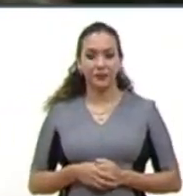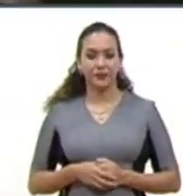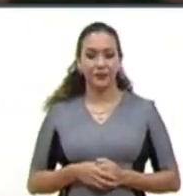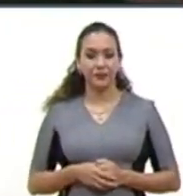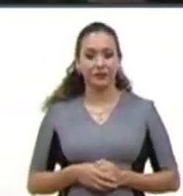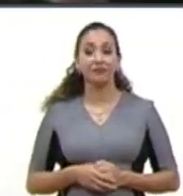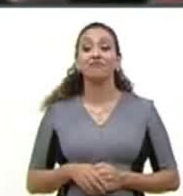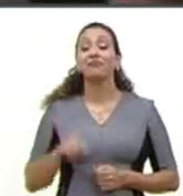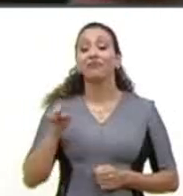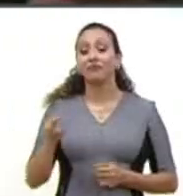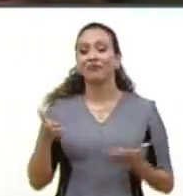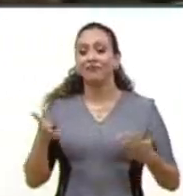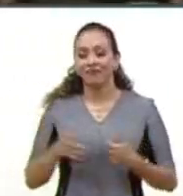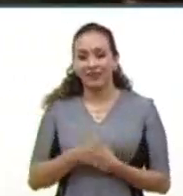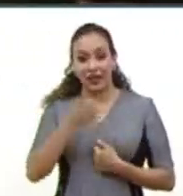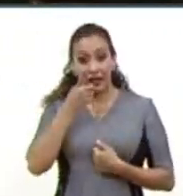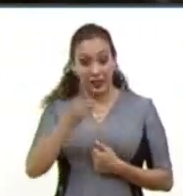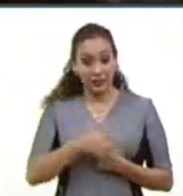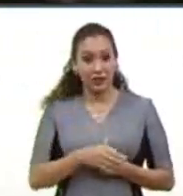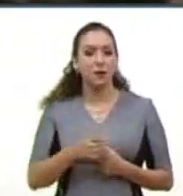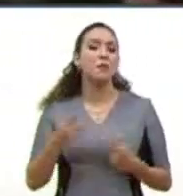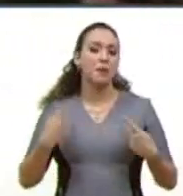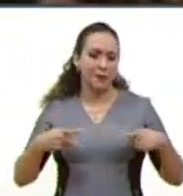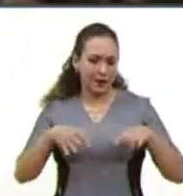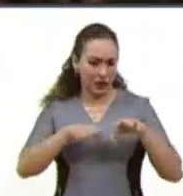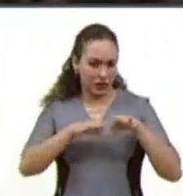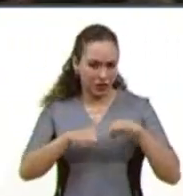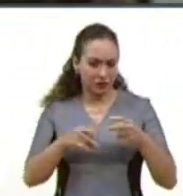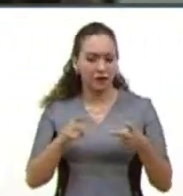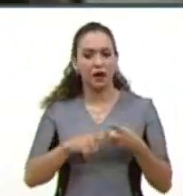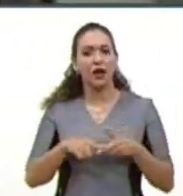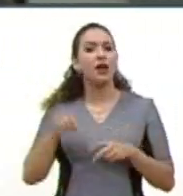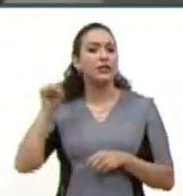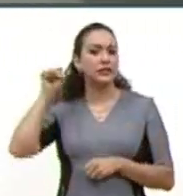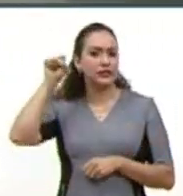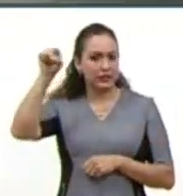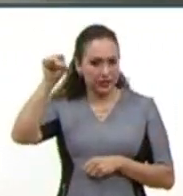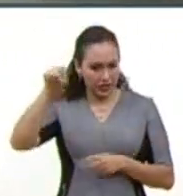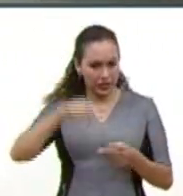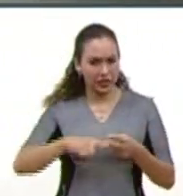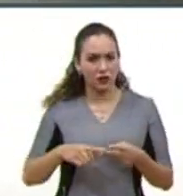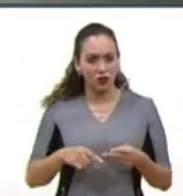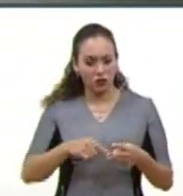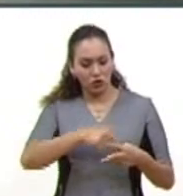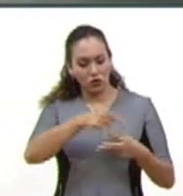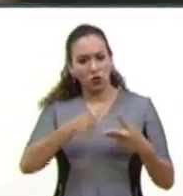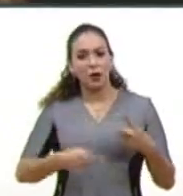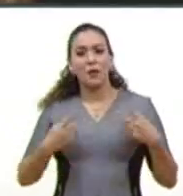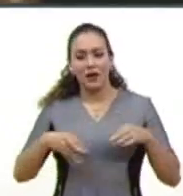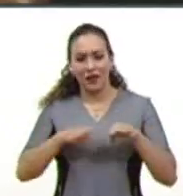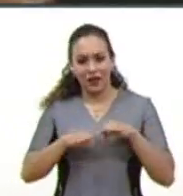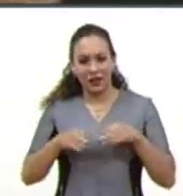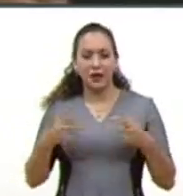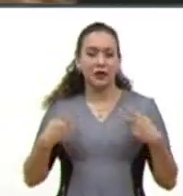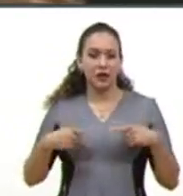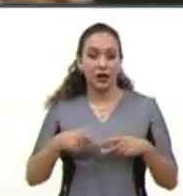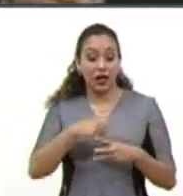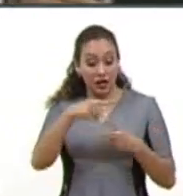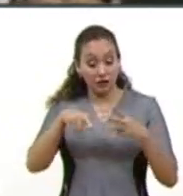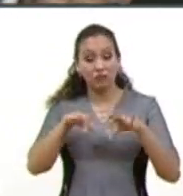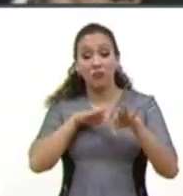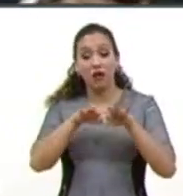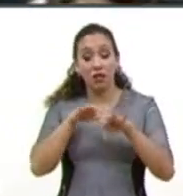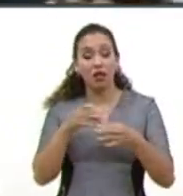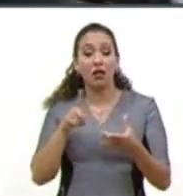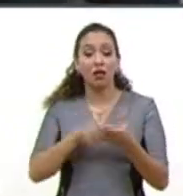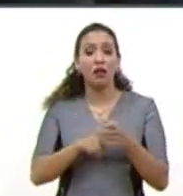En este sentido, afirmaron que tanto empleadores como sindicatos y trabajadores encuentren mejoría en sus condiciones a través